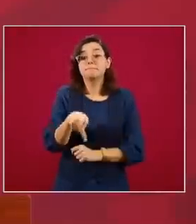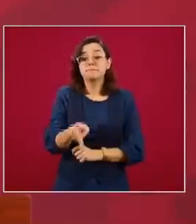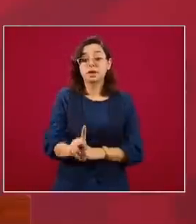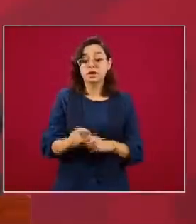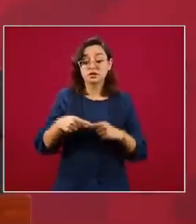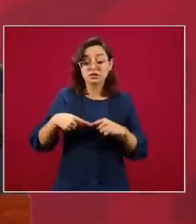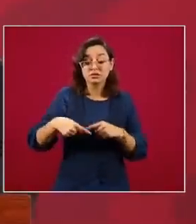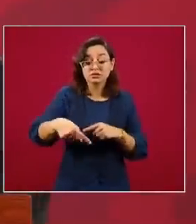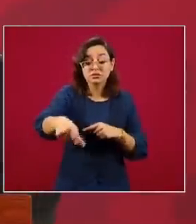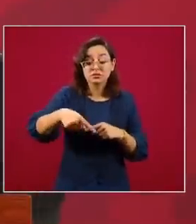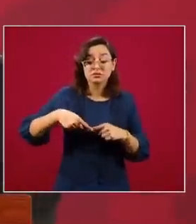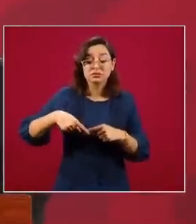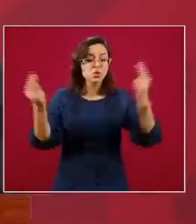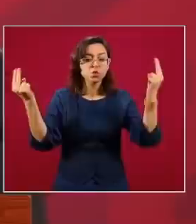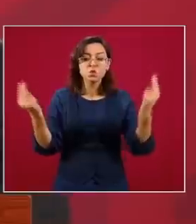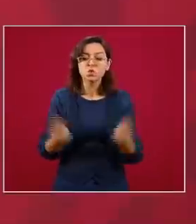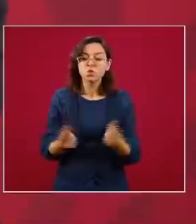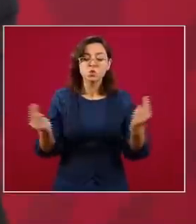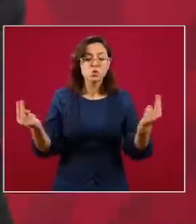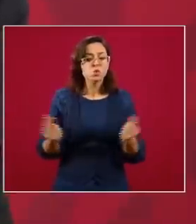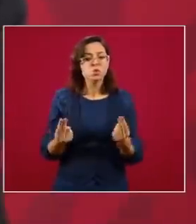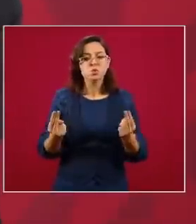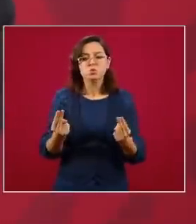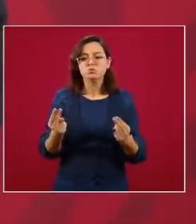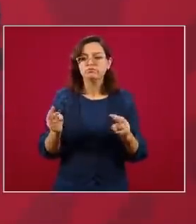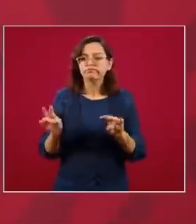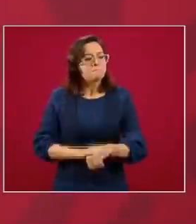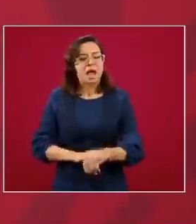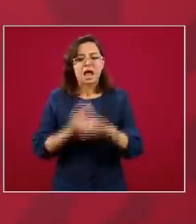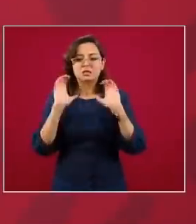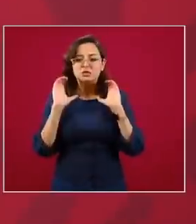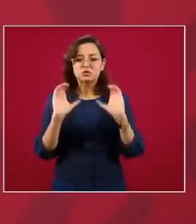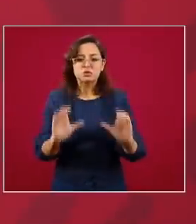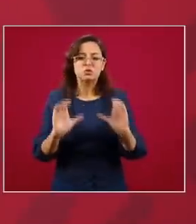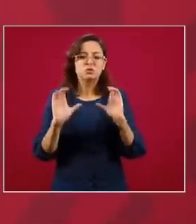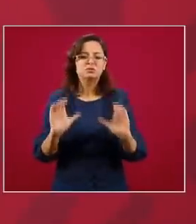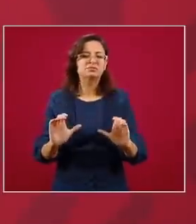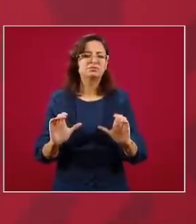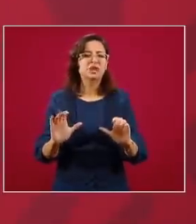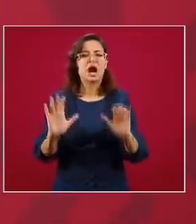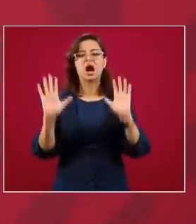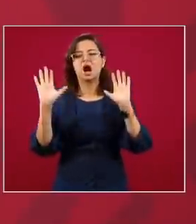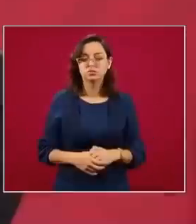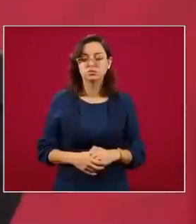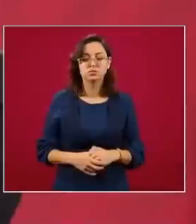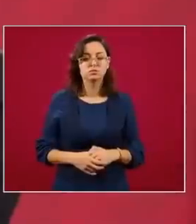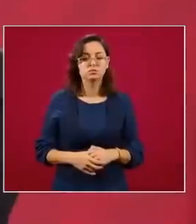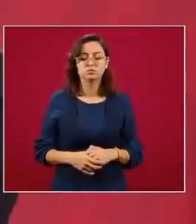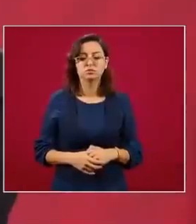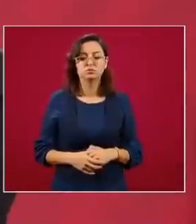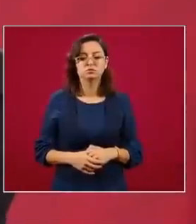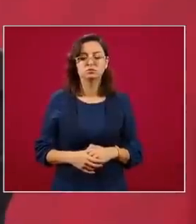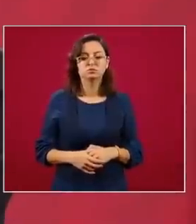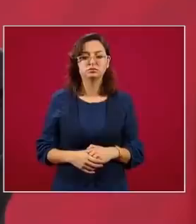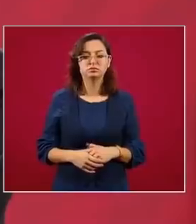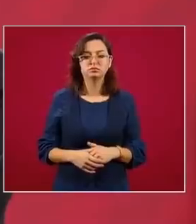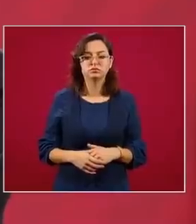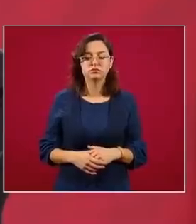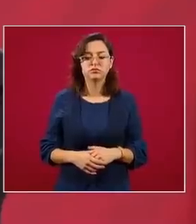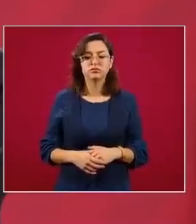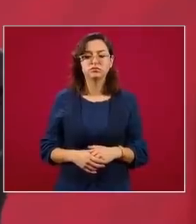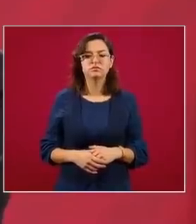días tenemos que cuidarnos más, no relajar la disciplina,